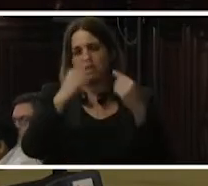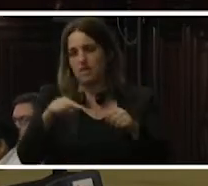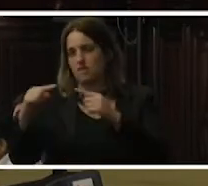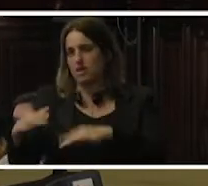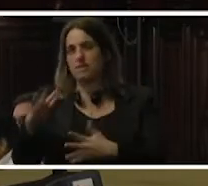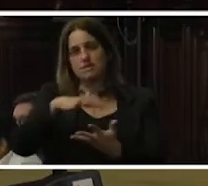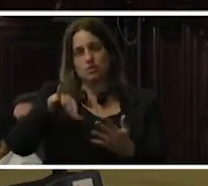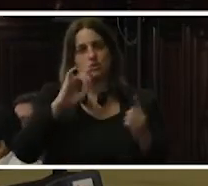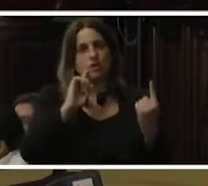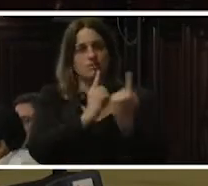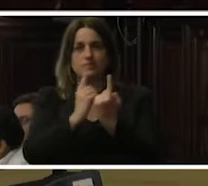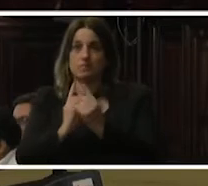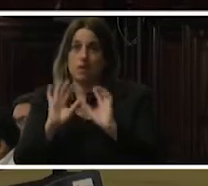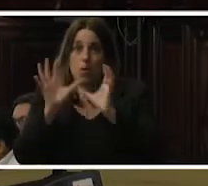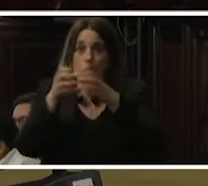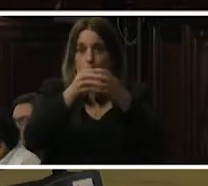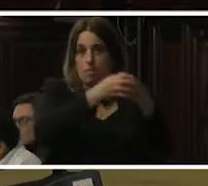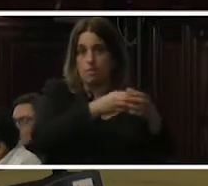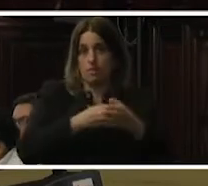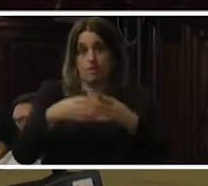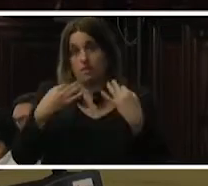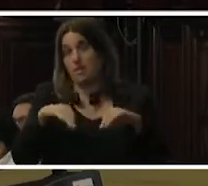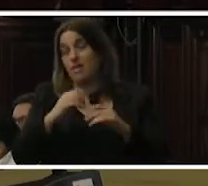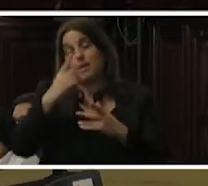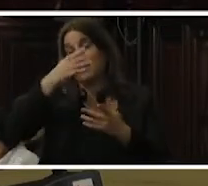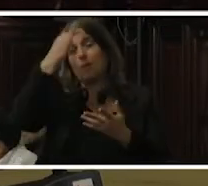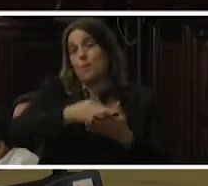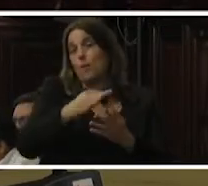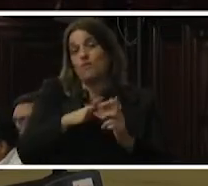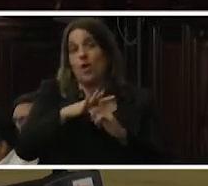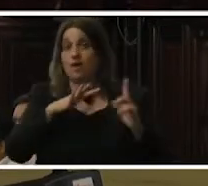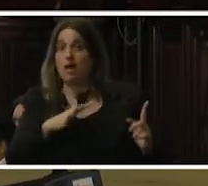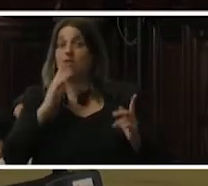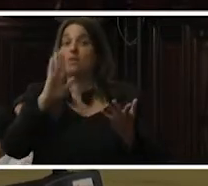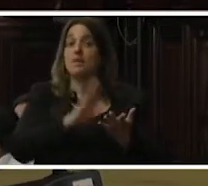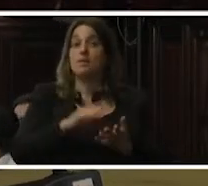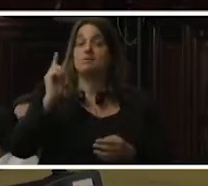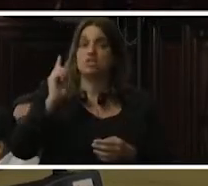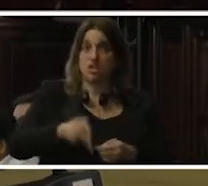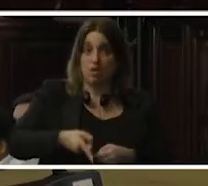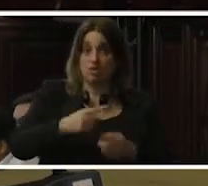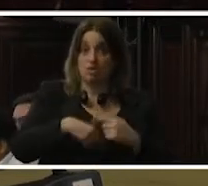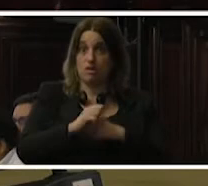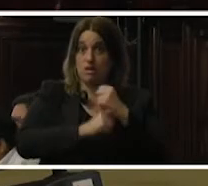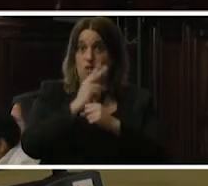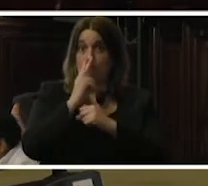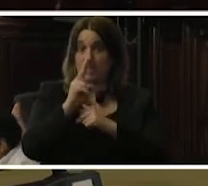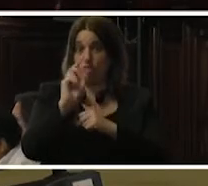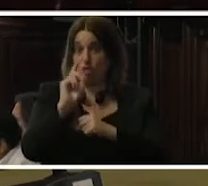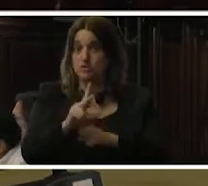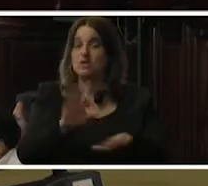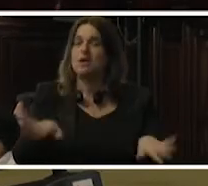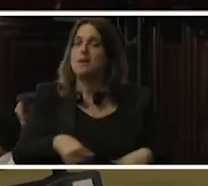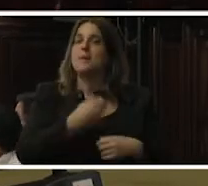ocasionales de segmentos del pueblo ayoreo aislado y agricultores en el Chaco Boreal al 2012 facilitan un